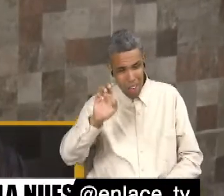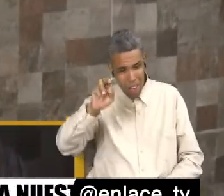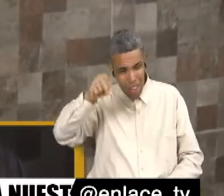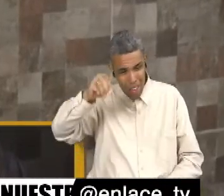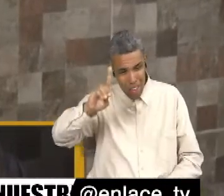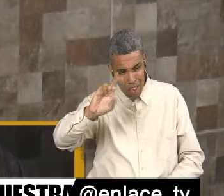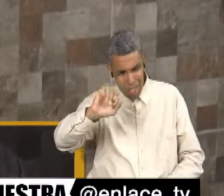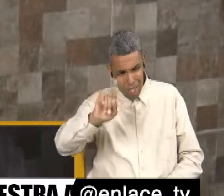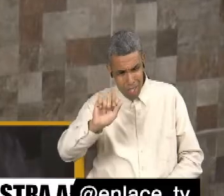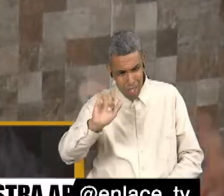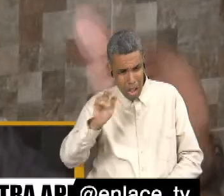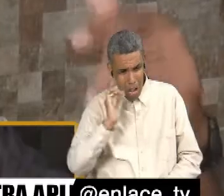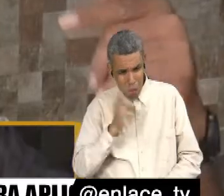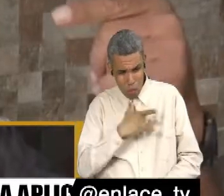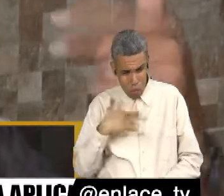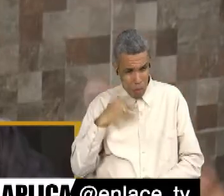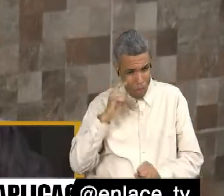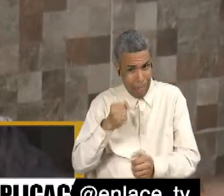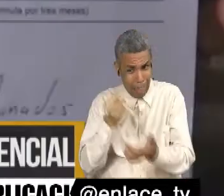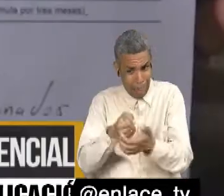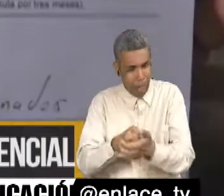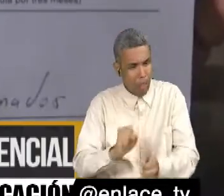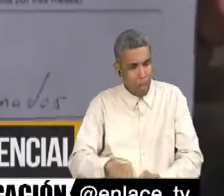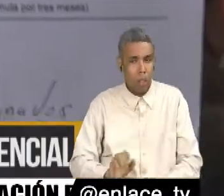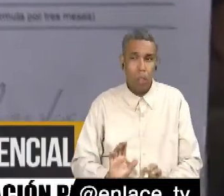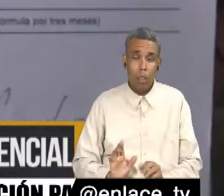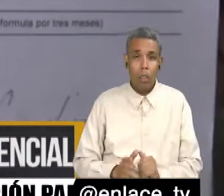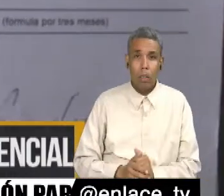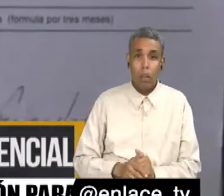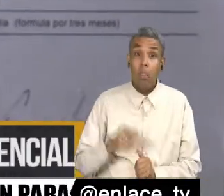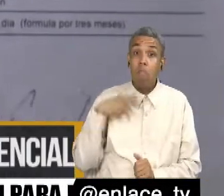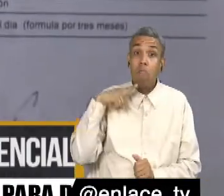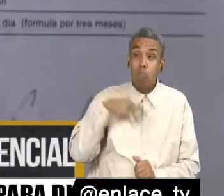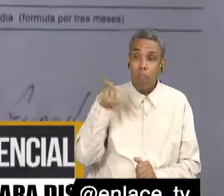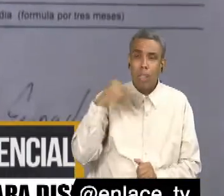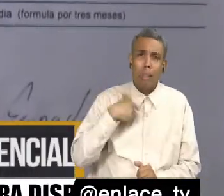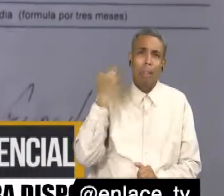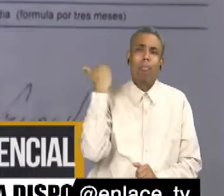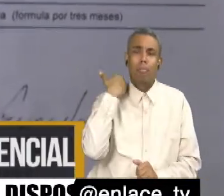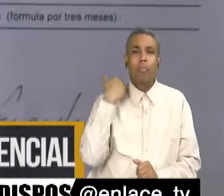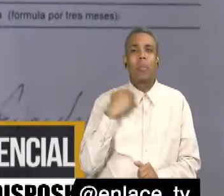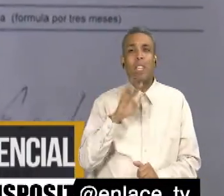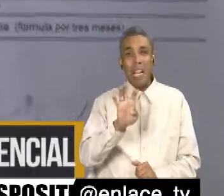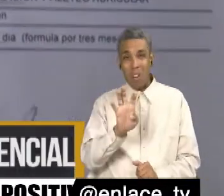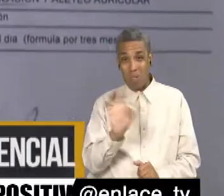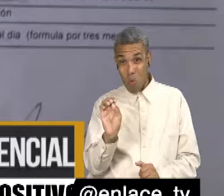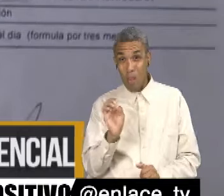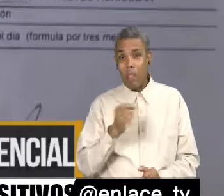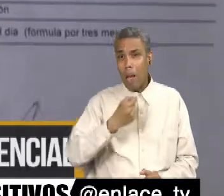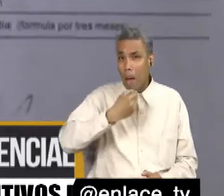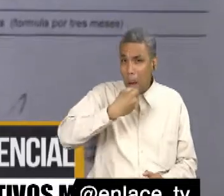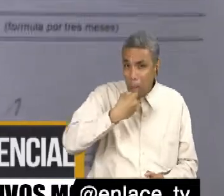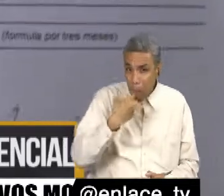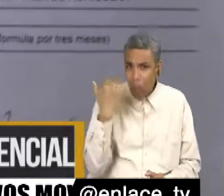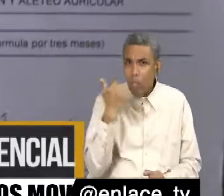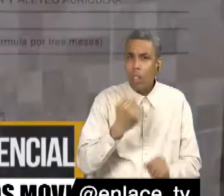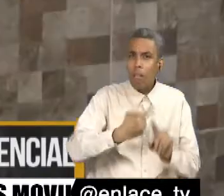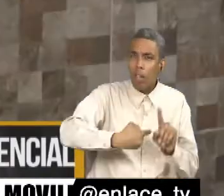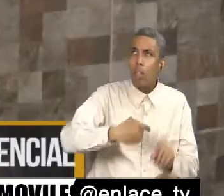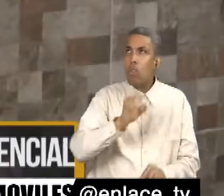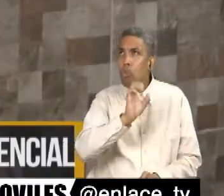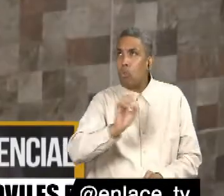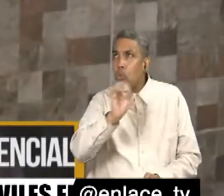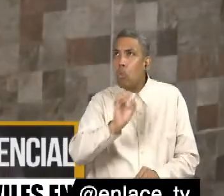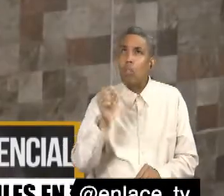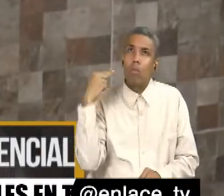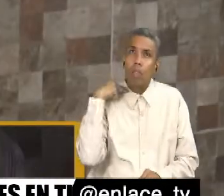180 pastillas. Y ya lo que me robaron, allá en Bucaramanga me robaron las 90 de octubre, noviembre y diciembre, no me las dieron. Que ahí dice